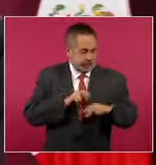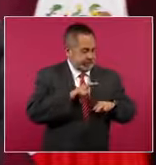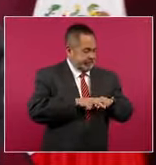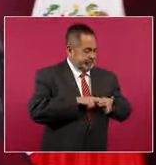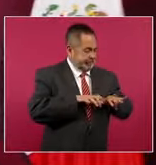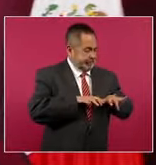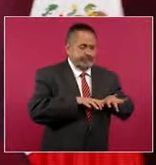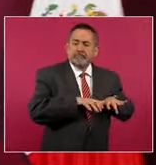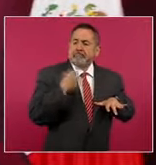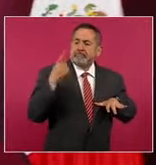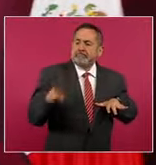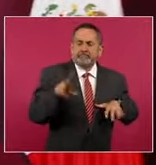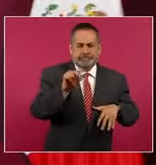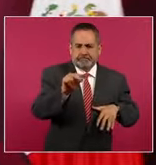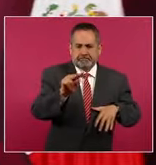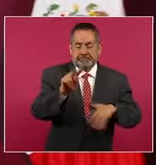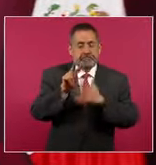Estar